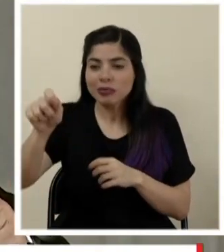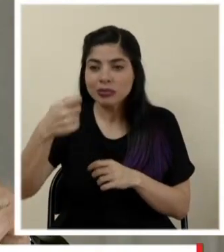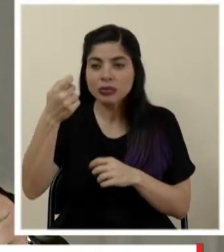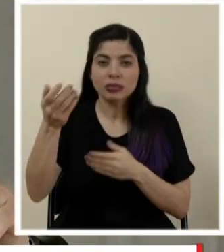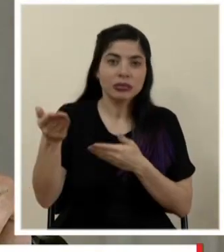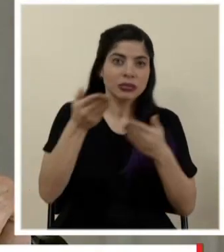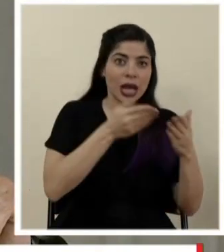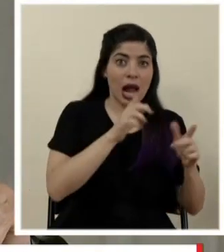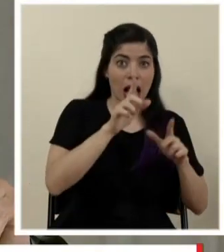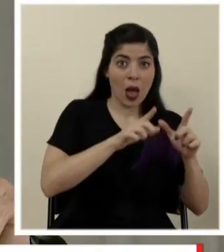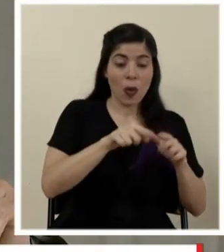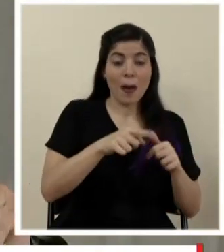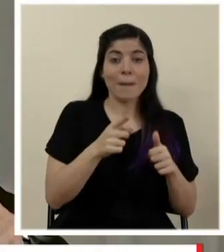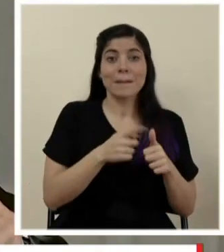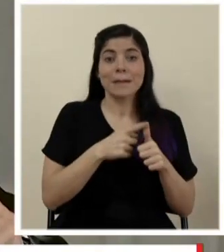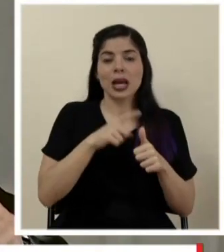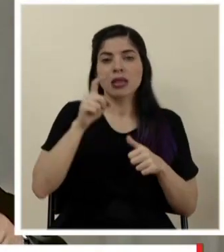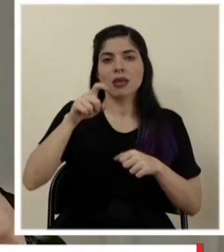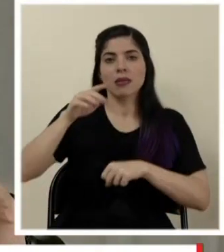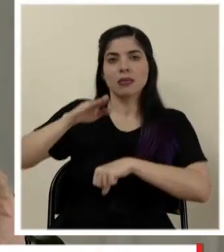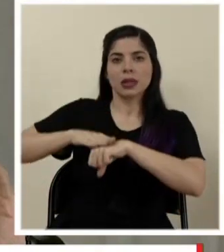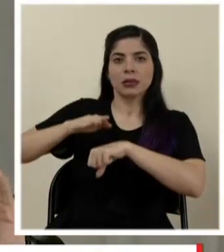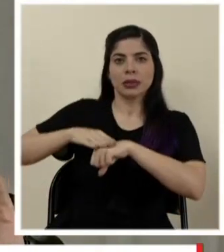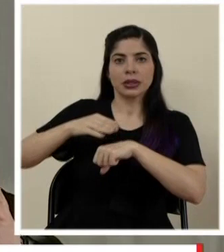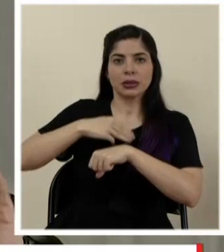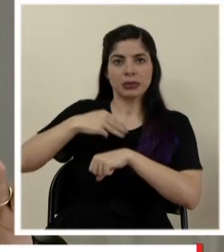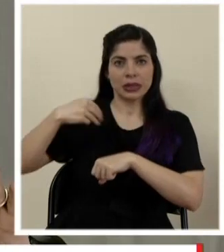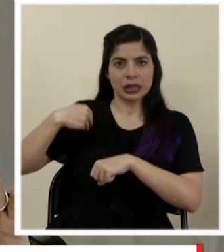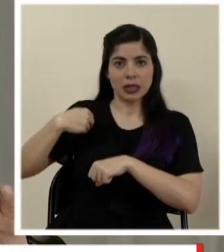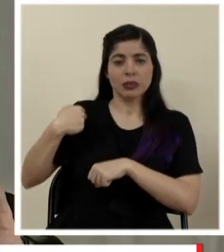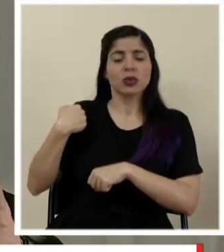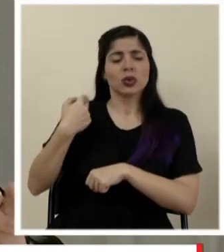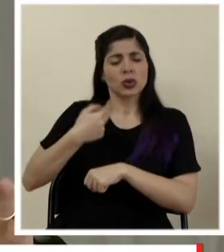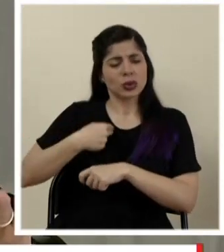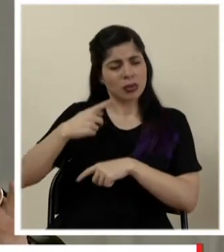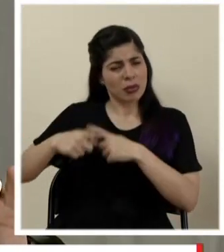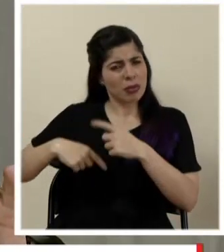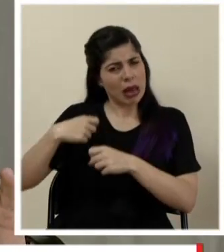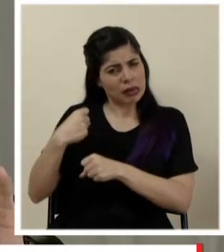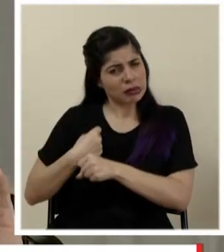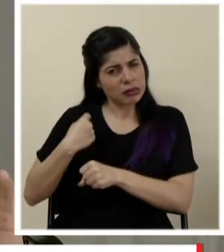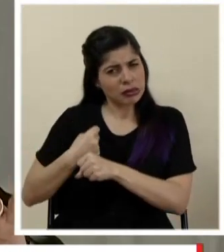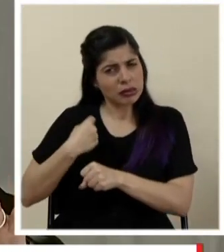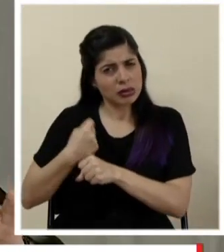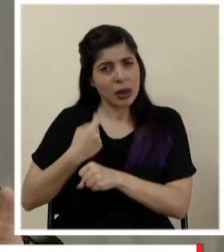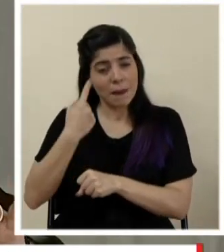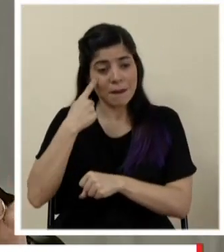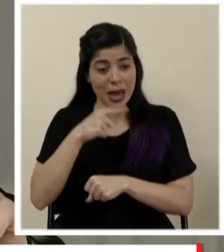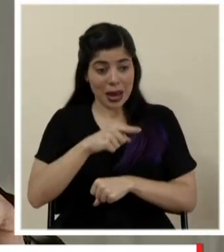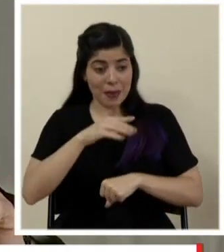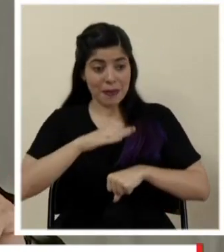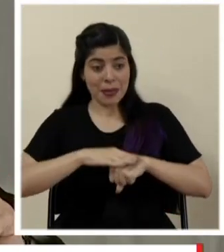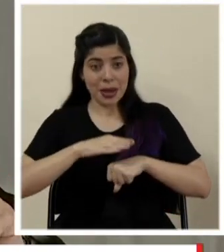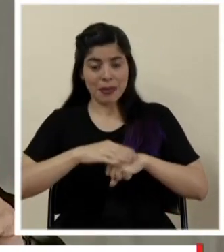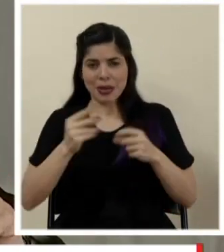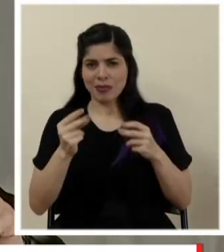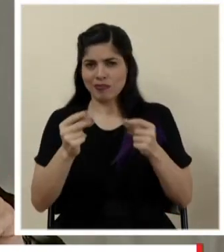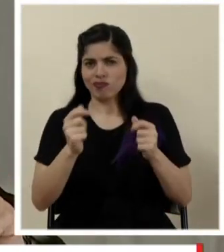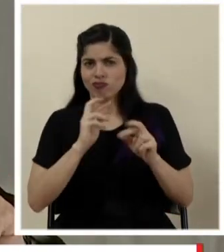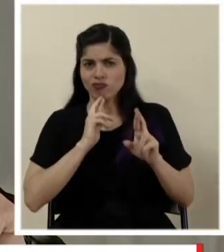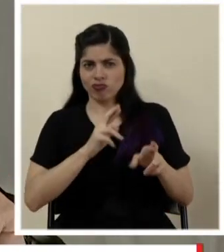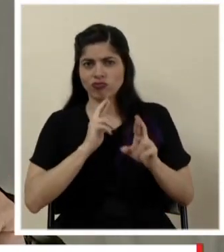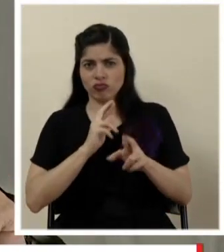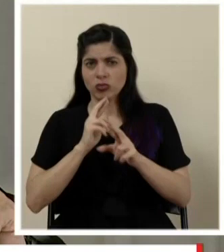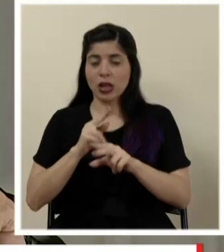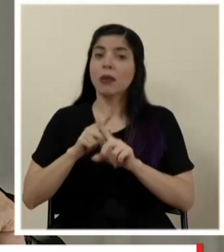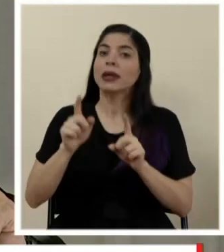laboratorio, tienen que pedir primero la autorización del Ministerio. Vamos a hacer todo lo necesario para que la autorización sea de forma expedita,